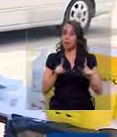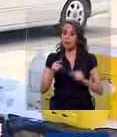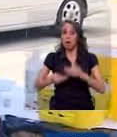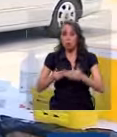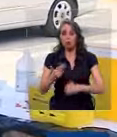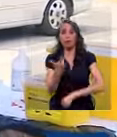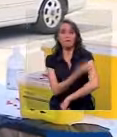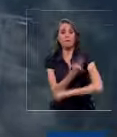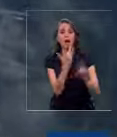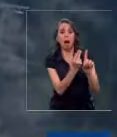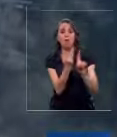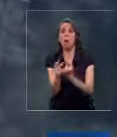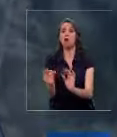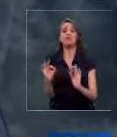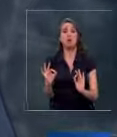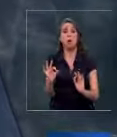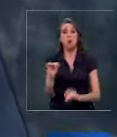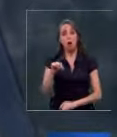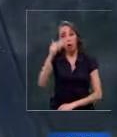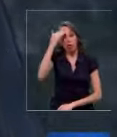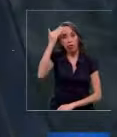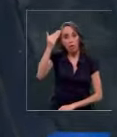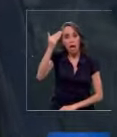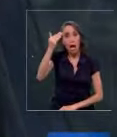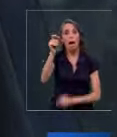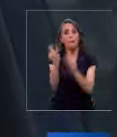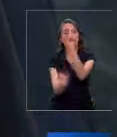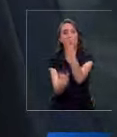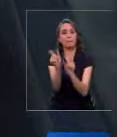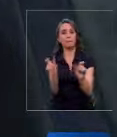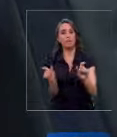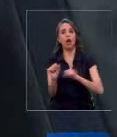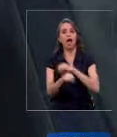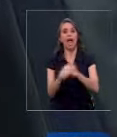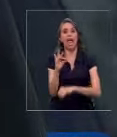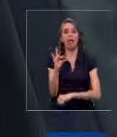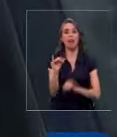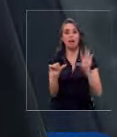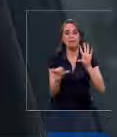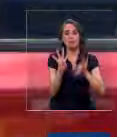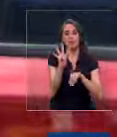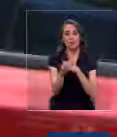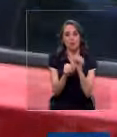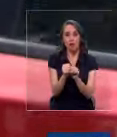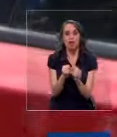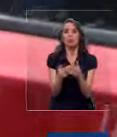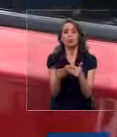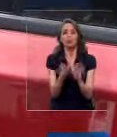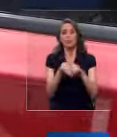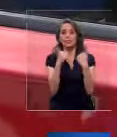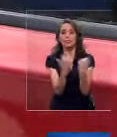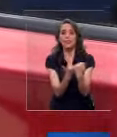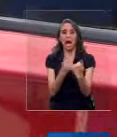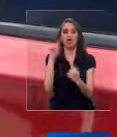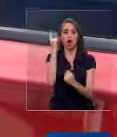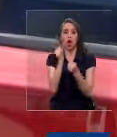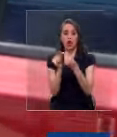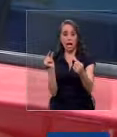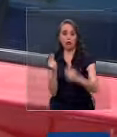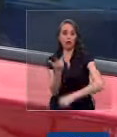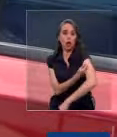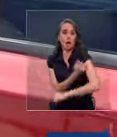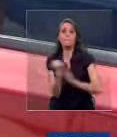continúa con normalidad esta jornada fue el turno de las personas de 64 años en el estadio nacional inocularon con